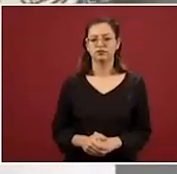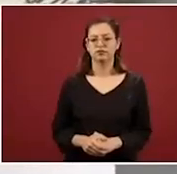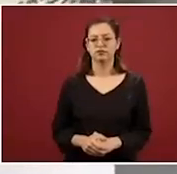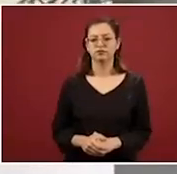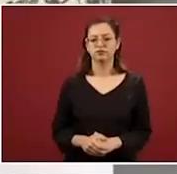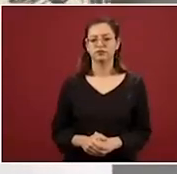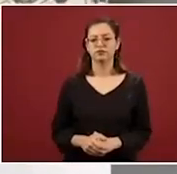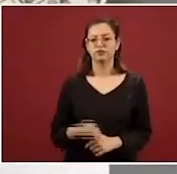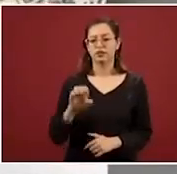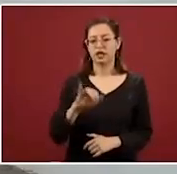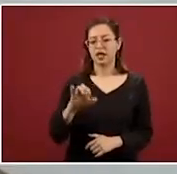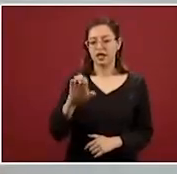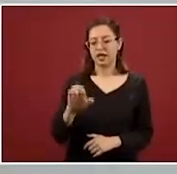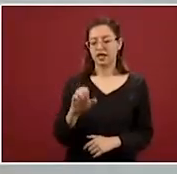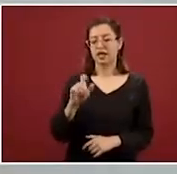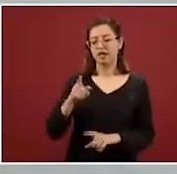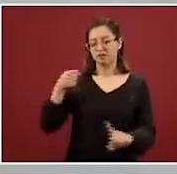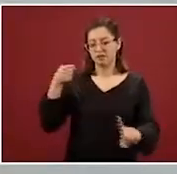El eje troncal,